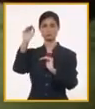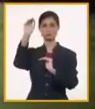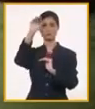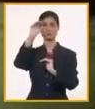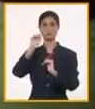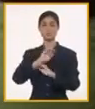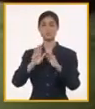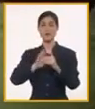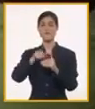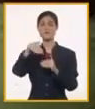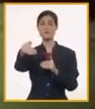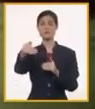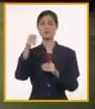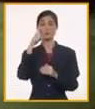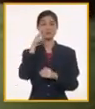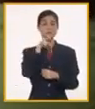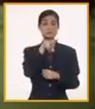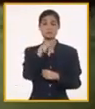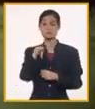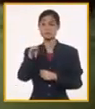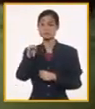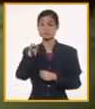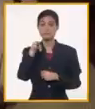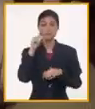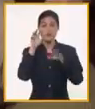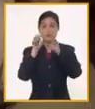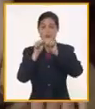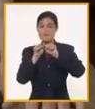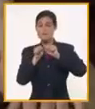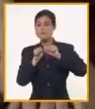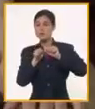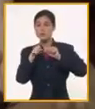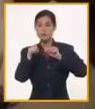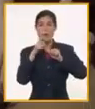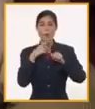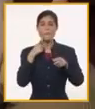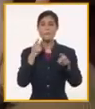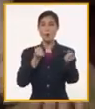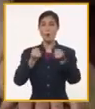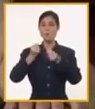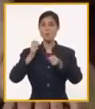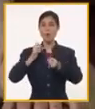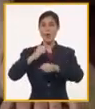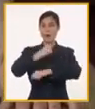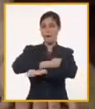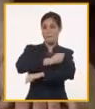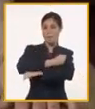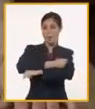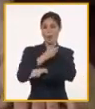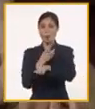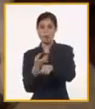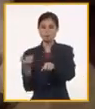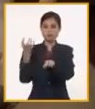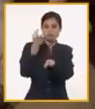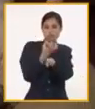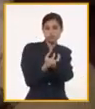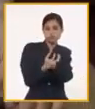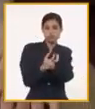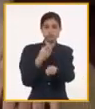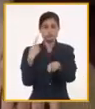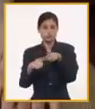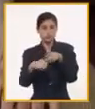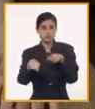Bueno, se veía todo ahí, montándose en camiones, etcétera, los guardias. Entonces, yo salgo,